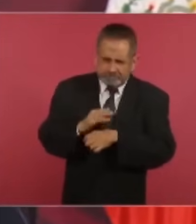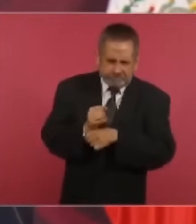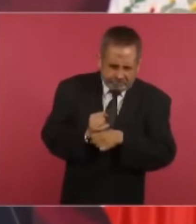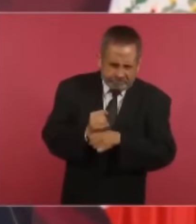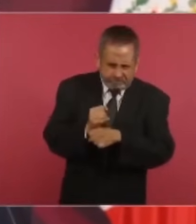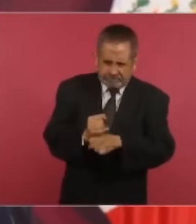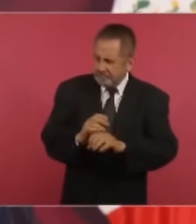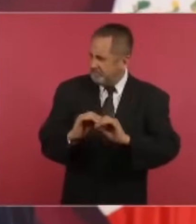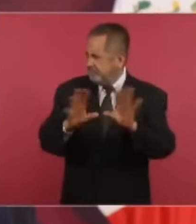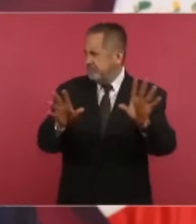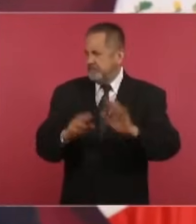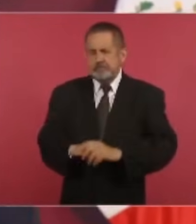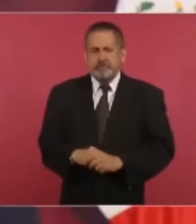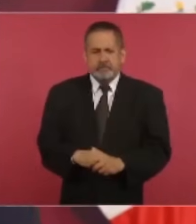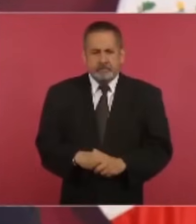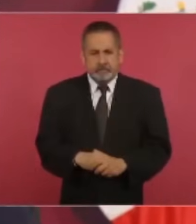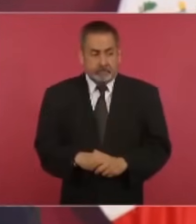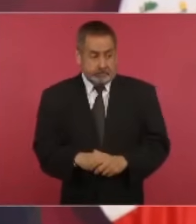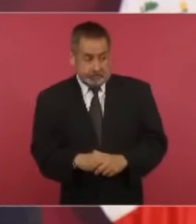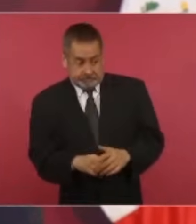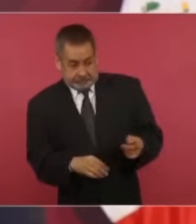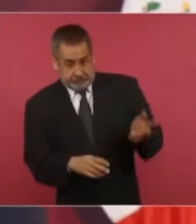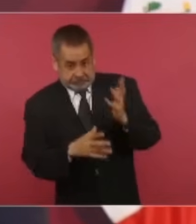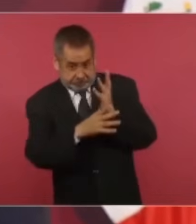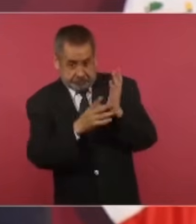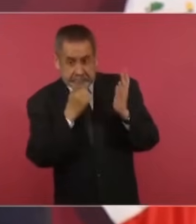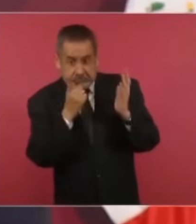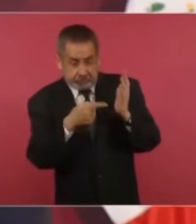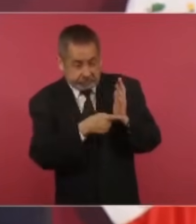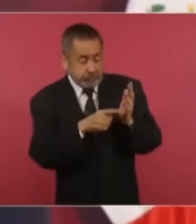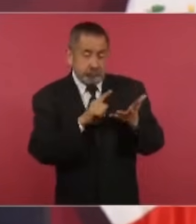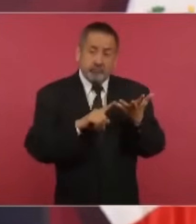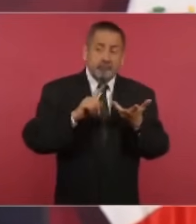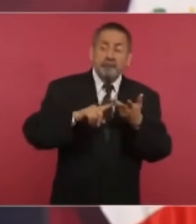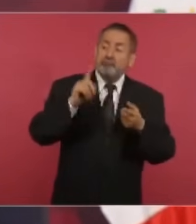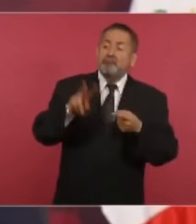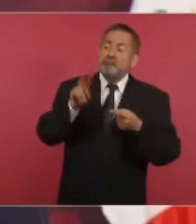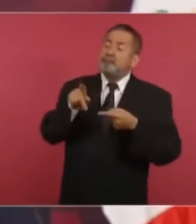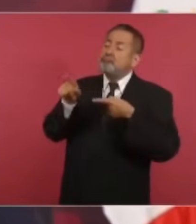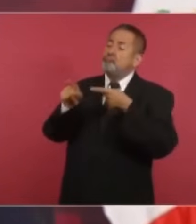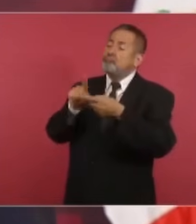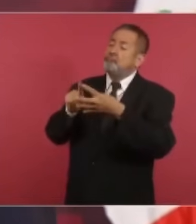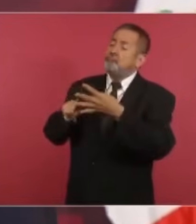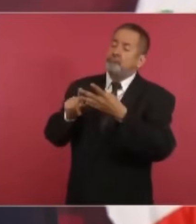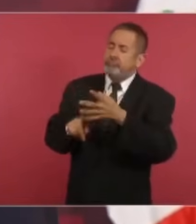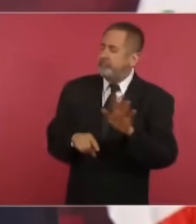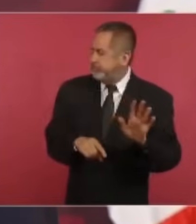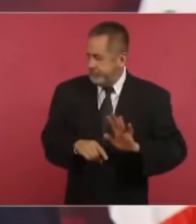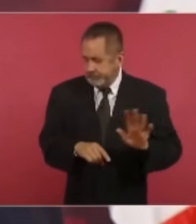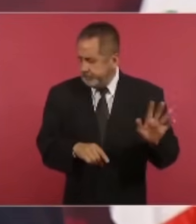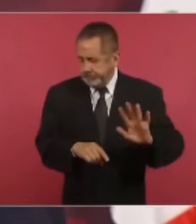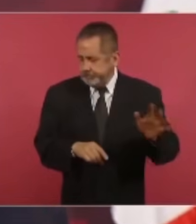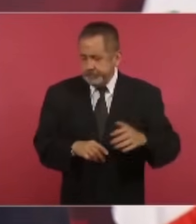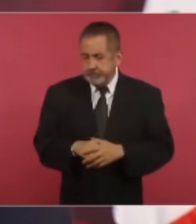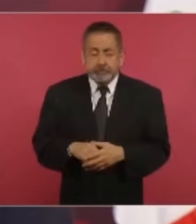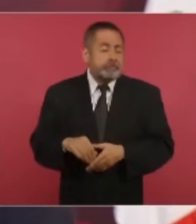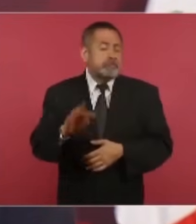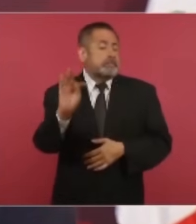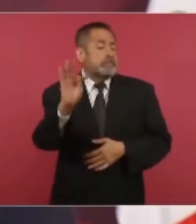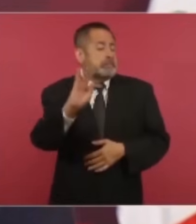Y si es como ellos sostienen, ¿sí? Y yo estoy